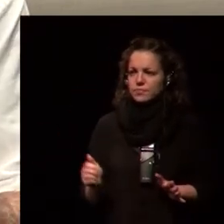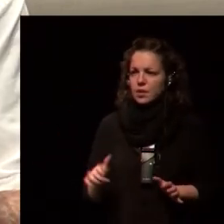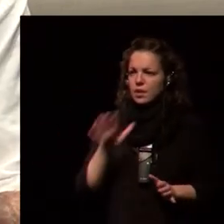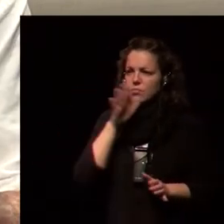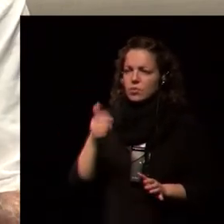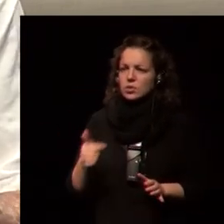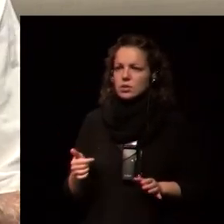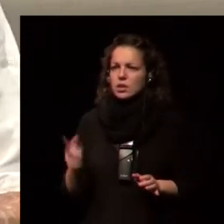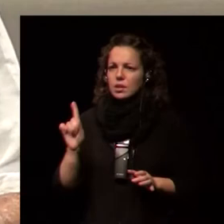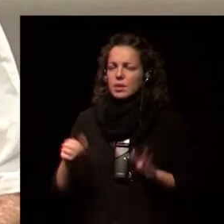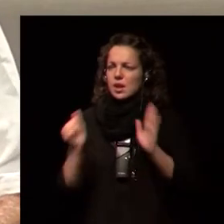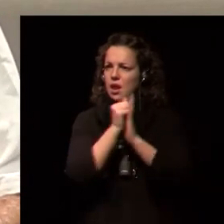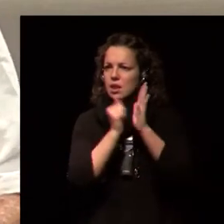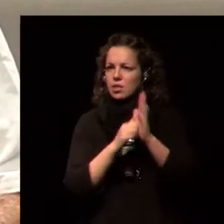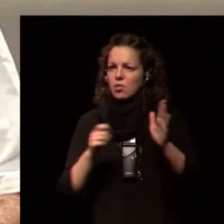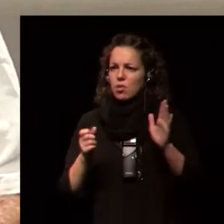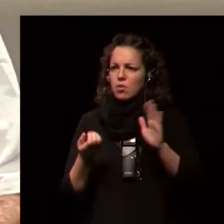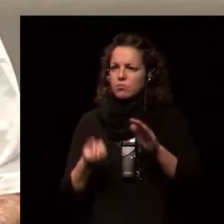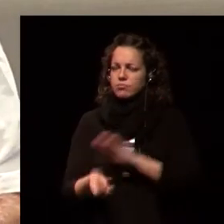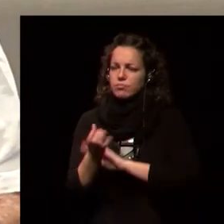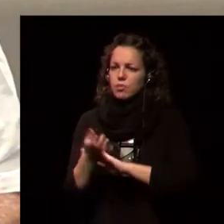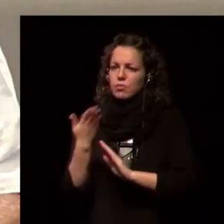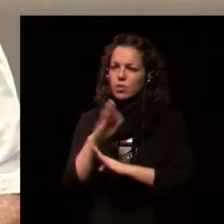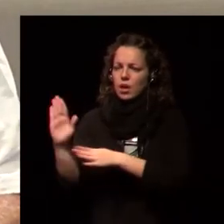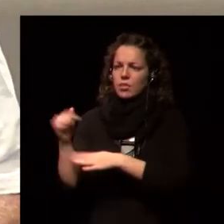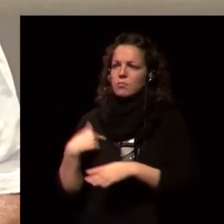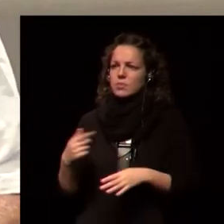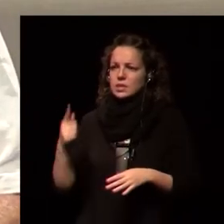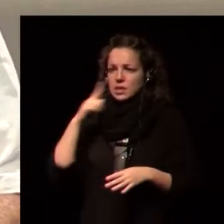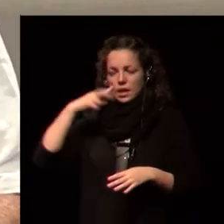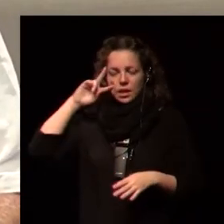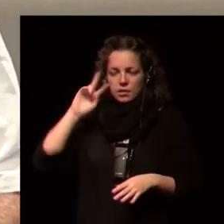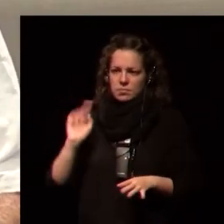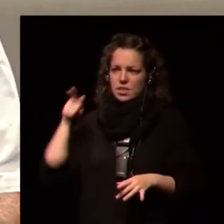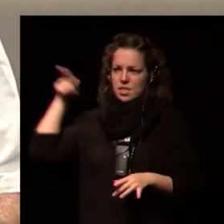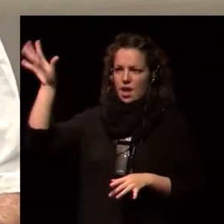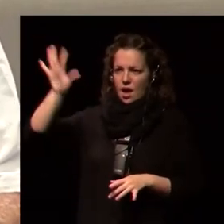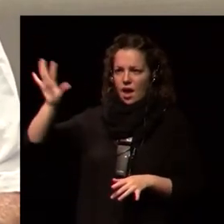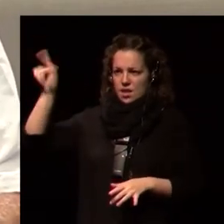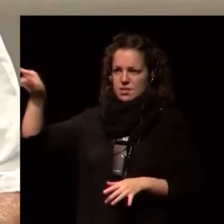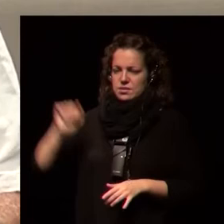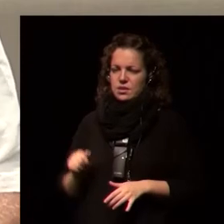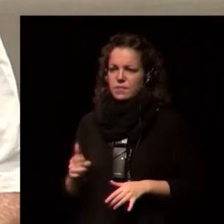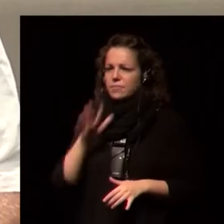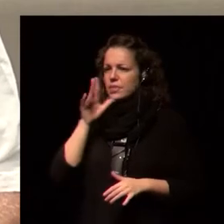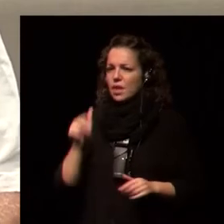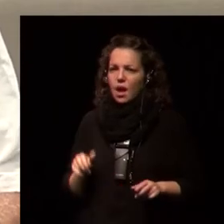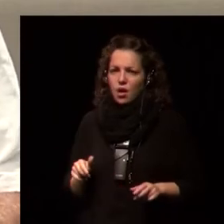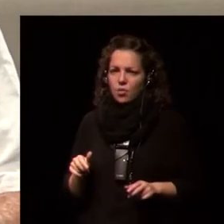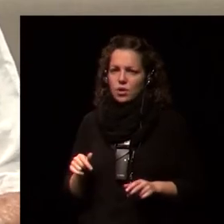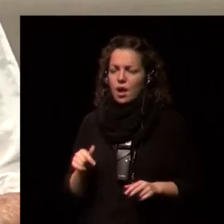la publicación de artículos acerca de mis experiencias asiáticas. ¿Y qué pasa ahora? Ahora, en el nuevo